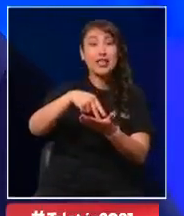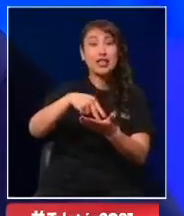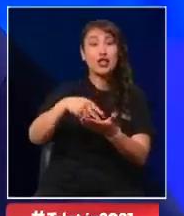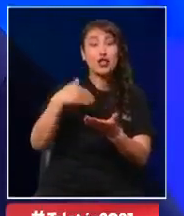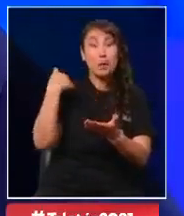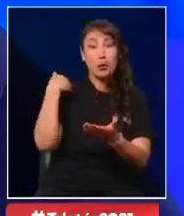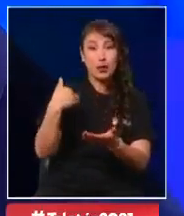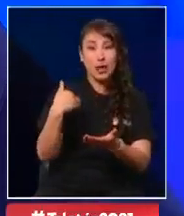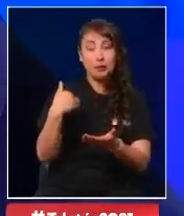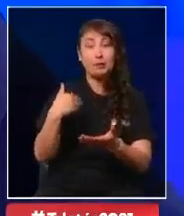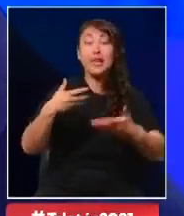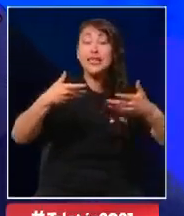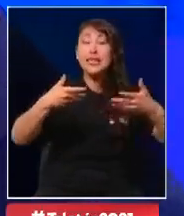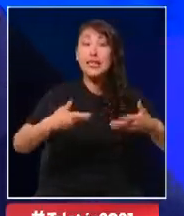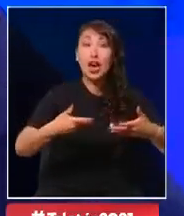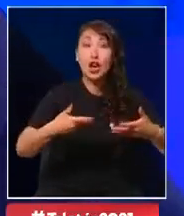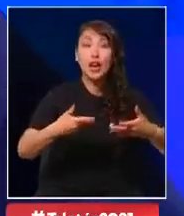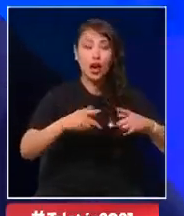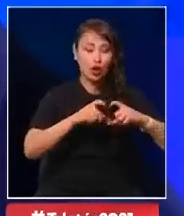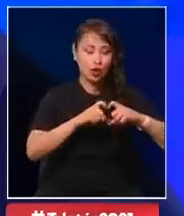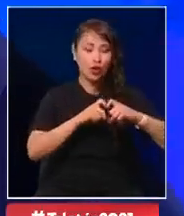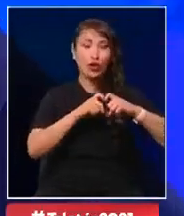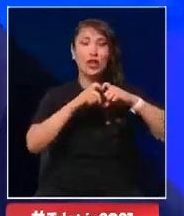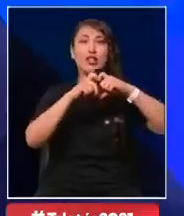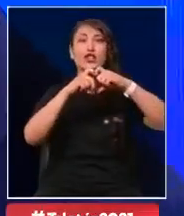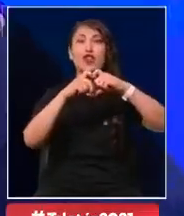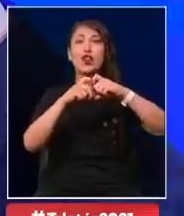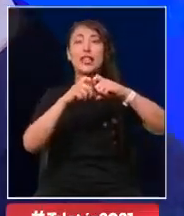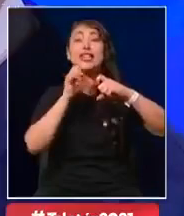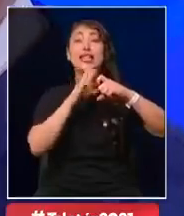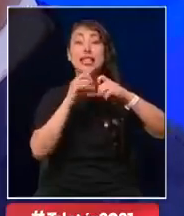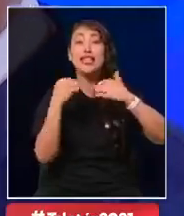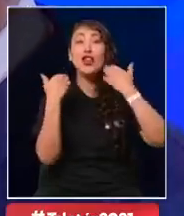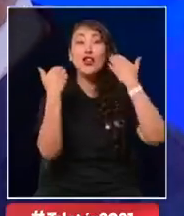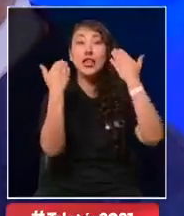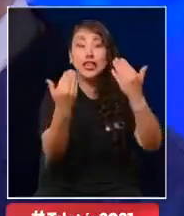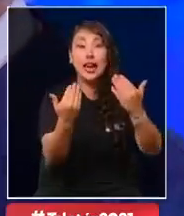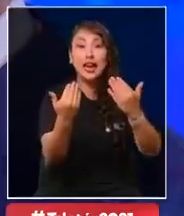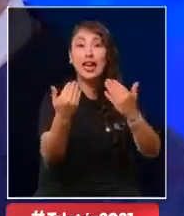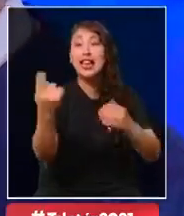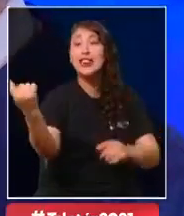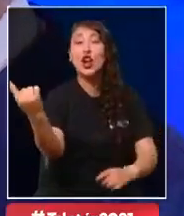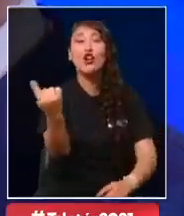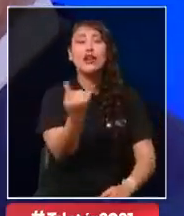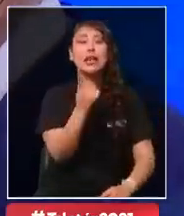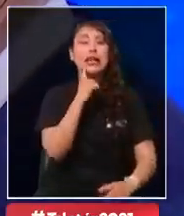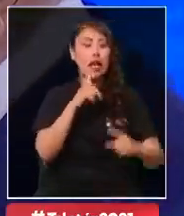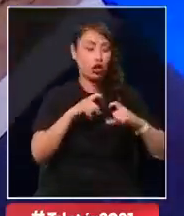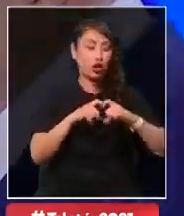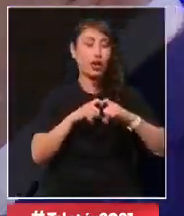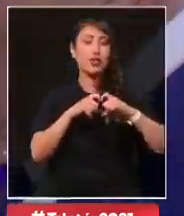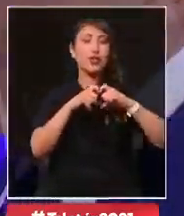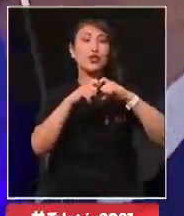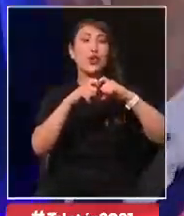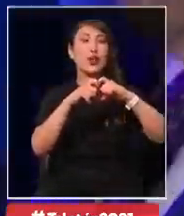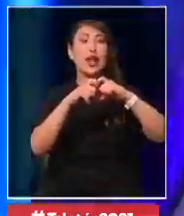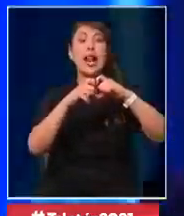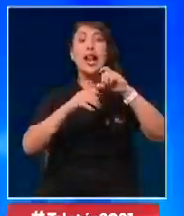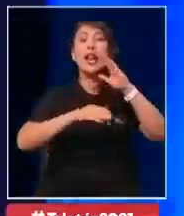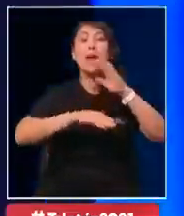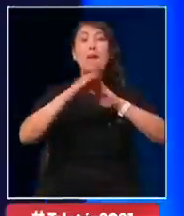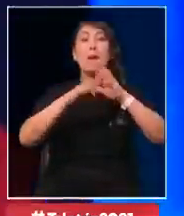escenario. Thank you. Y ahora te voy a entregar el corazón de Chile. Oh. Te lo van a traer nuestras más